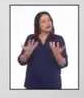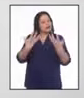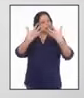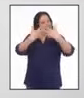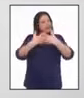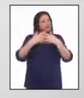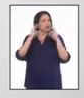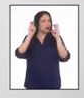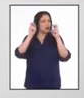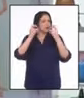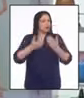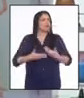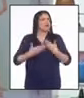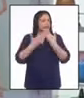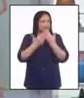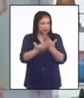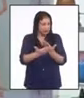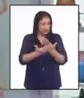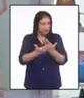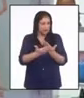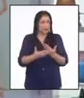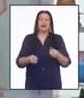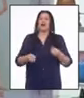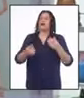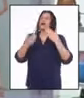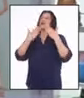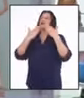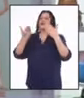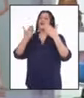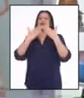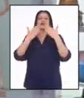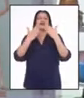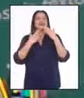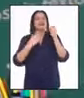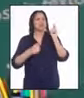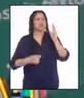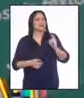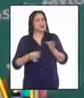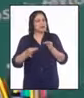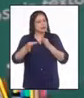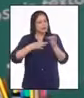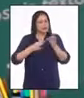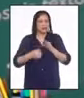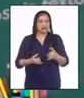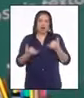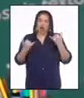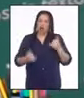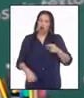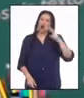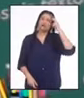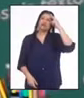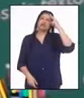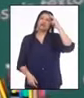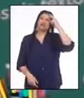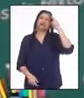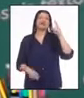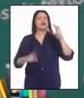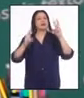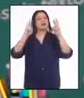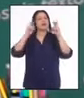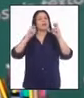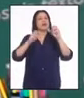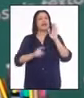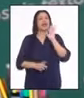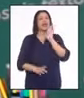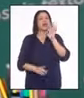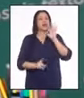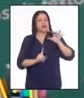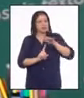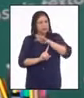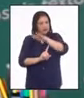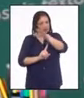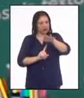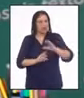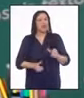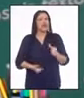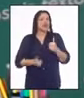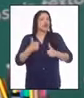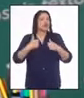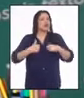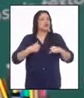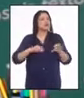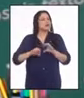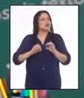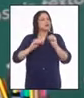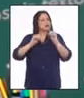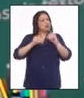el tema propuesto. Muchas gracias, profesora. Hoy reflexionamos sobre la contaminación ambiental y las prácticas que